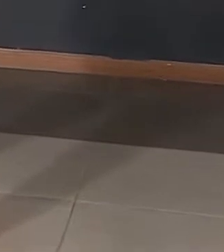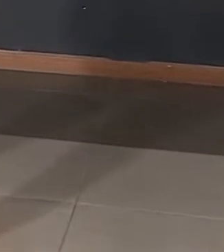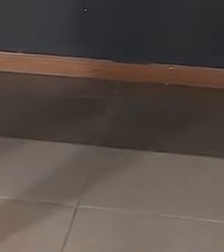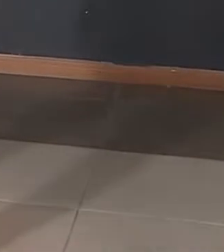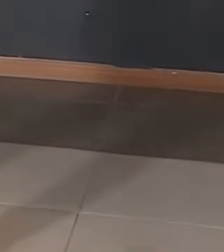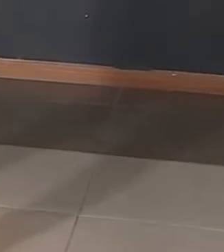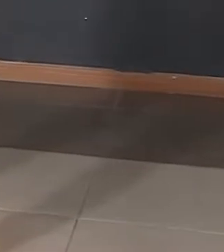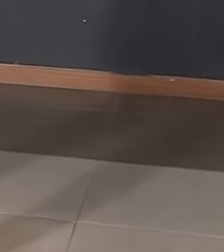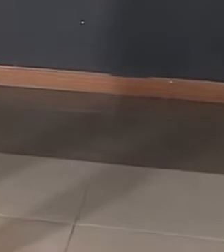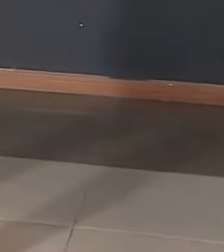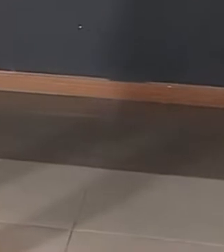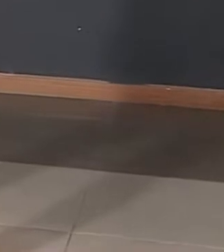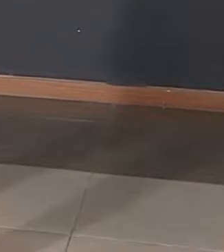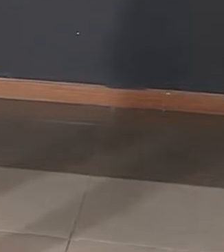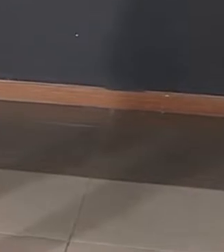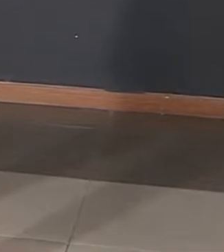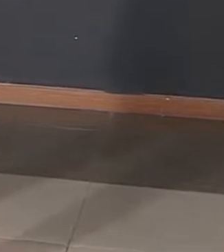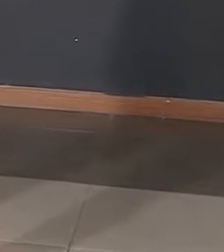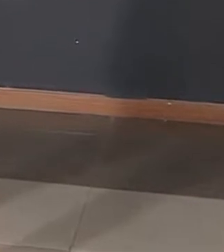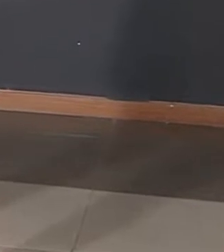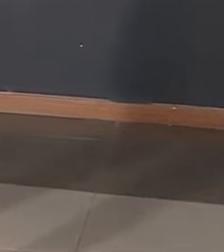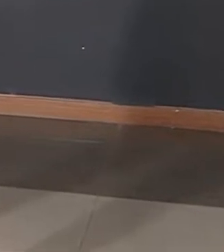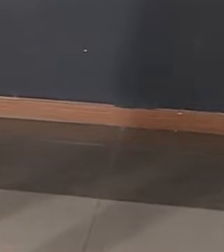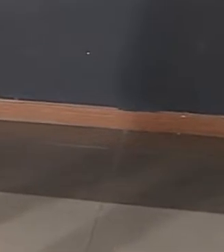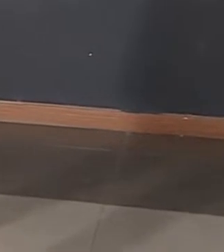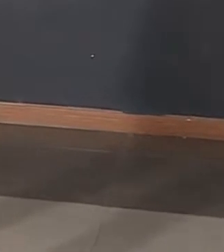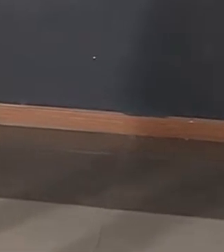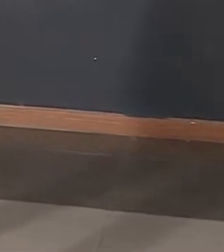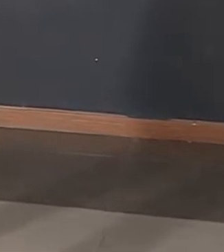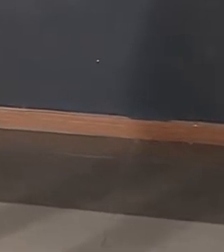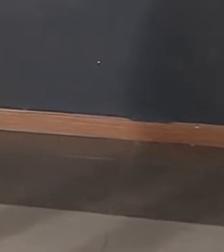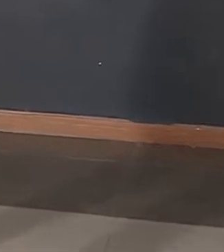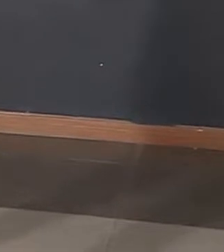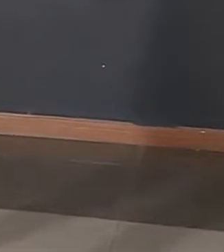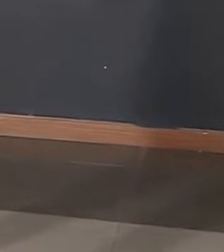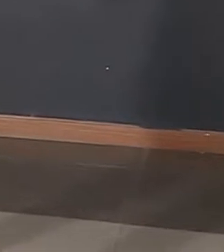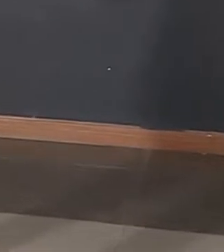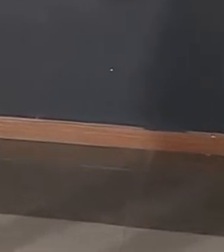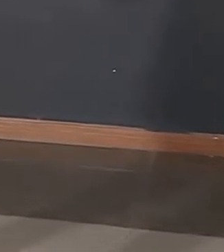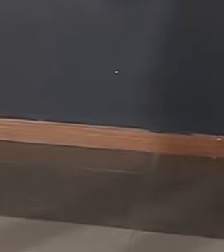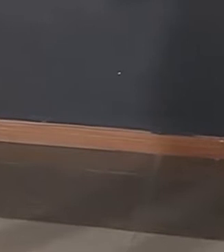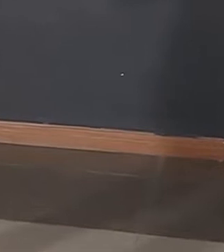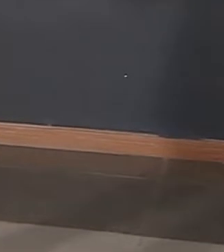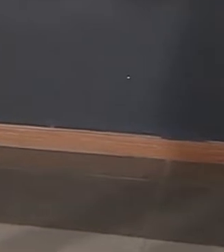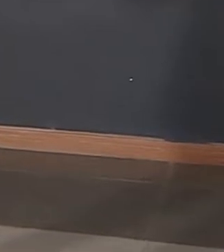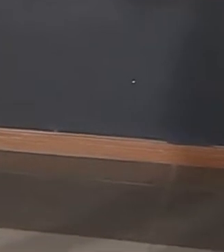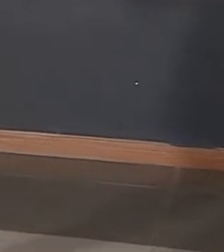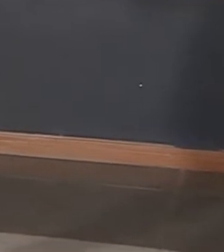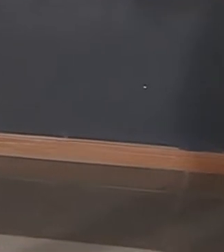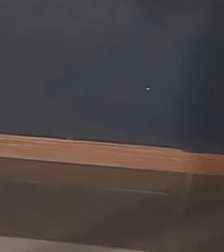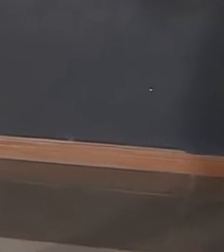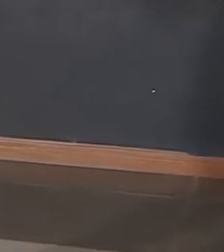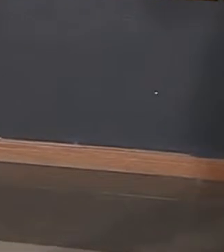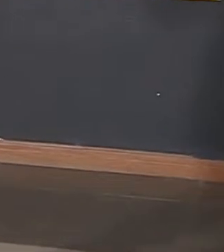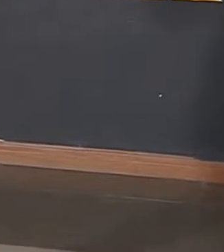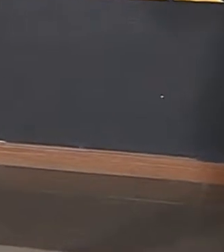por Arenales, donde siempre en la calle. Cuando de repente, de atrás de un árbol, me